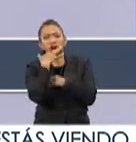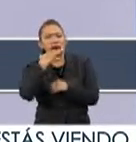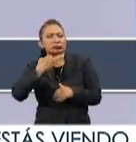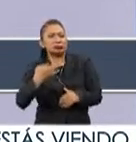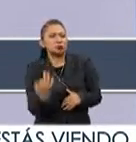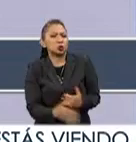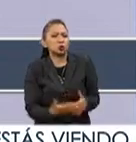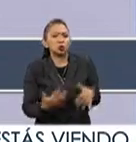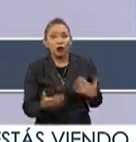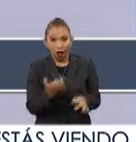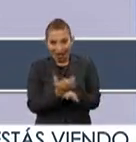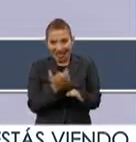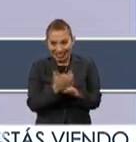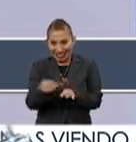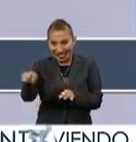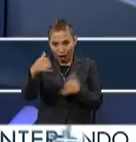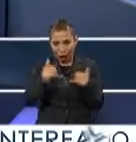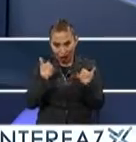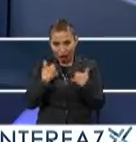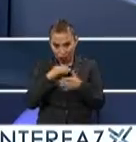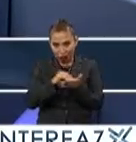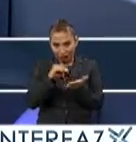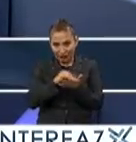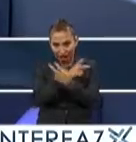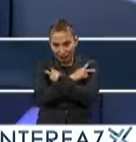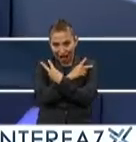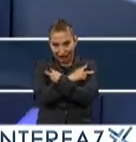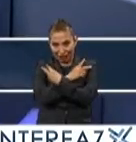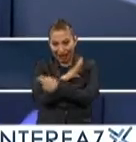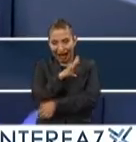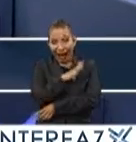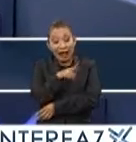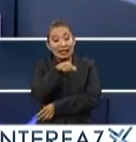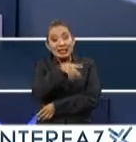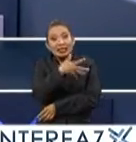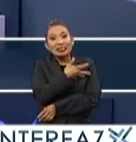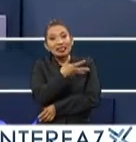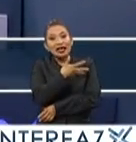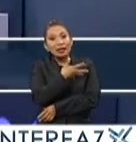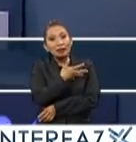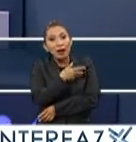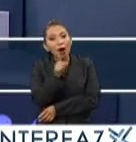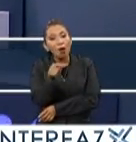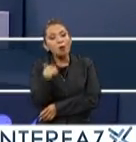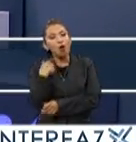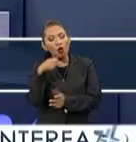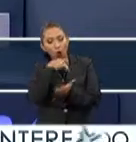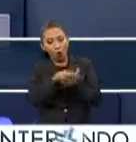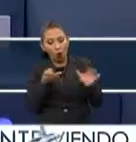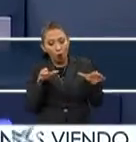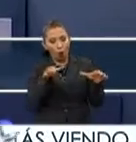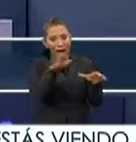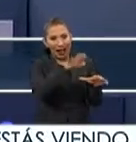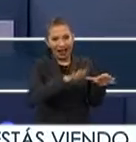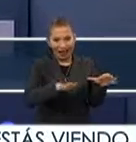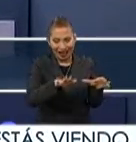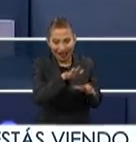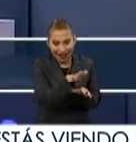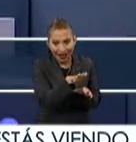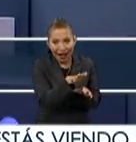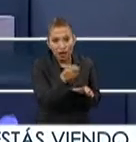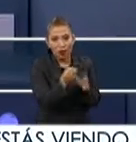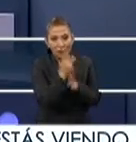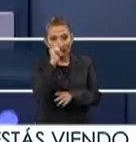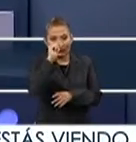vamos ahorita que los chavos todavía están de vacaciones, vamos a tener un pabellón de